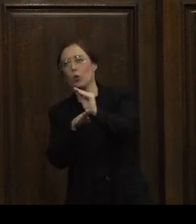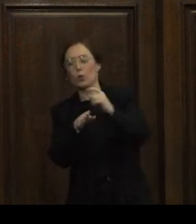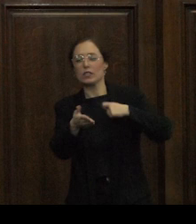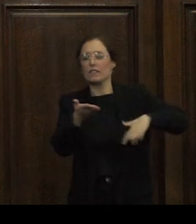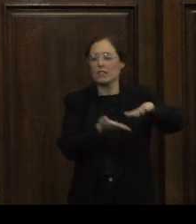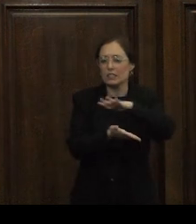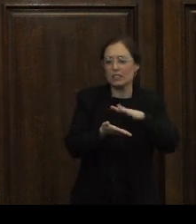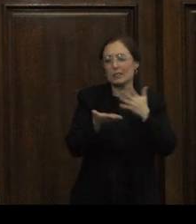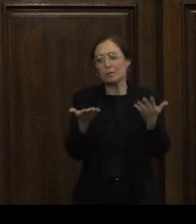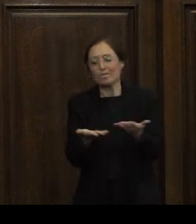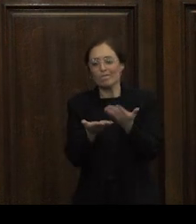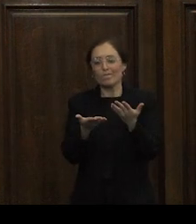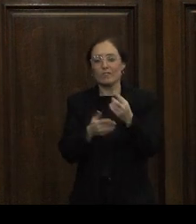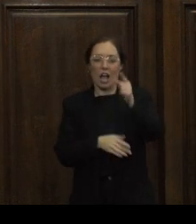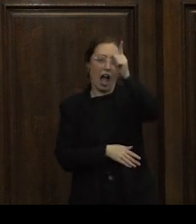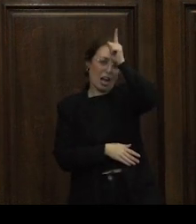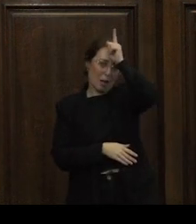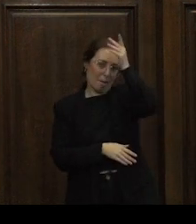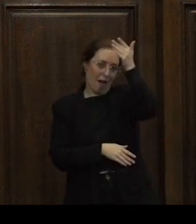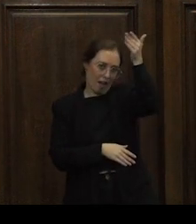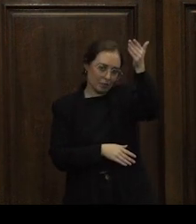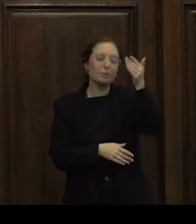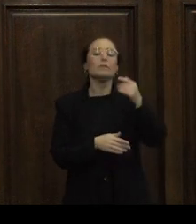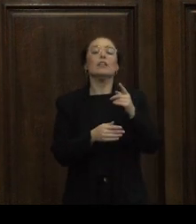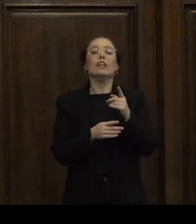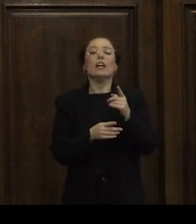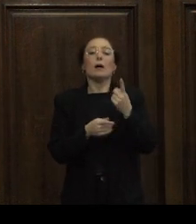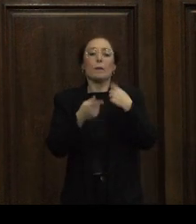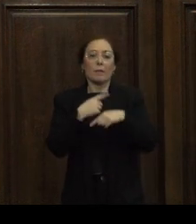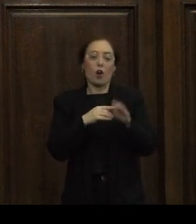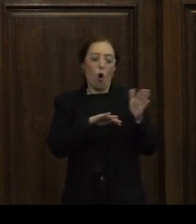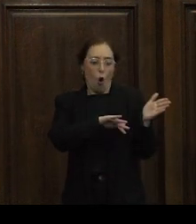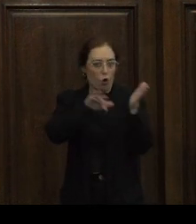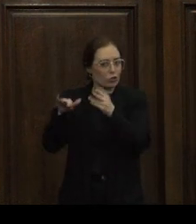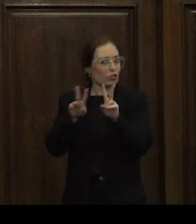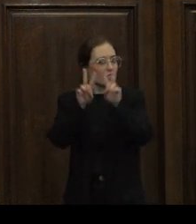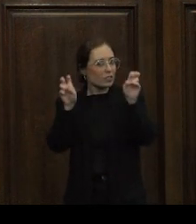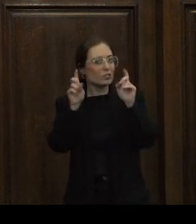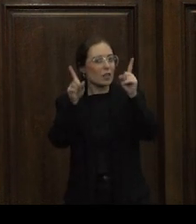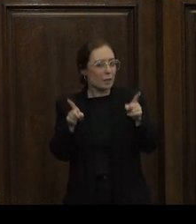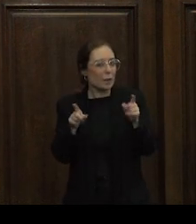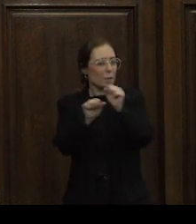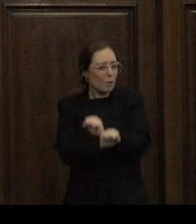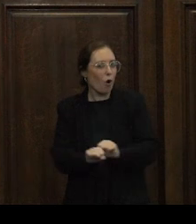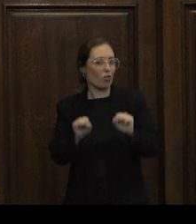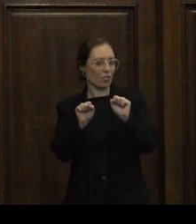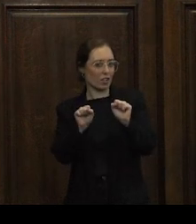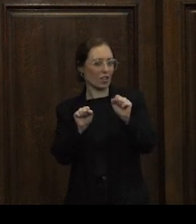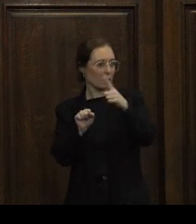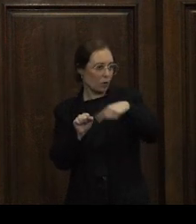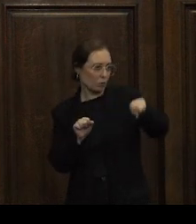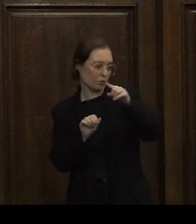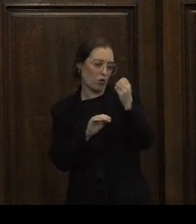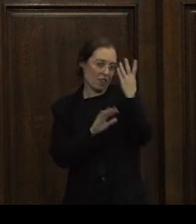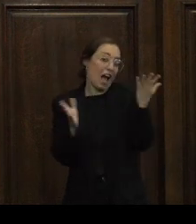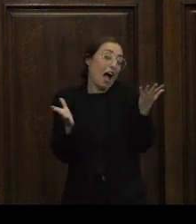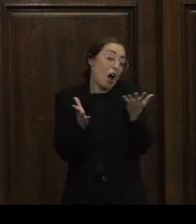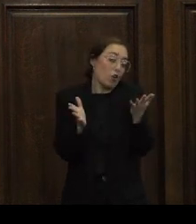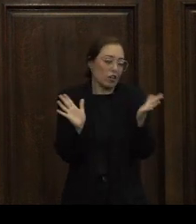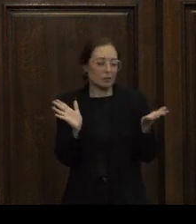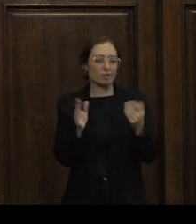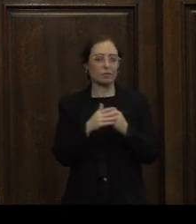en el alemán original. De modo que este otro título también sería posible para la conferencia, ¿no? El